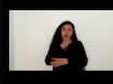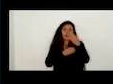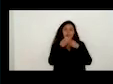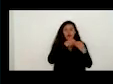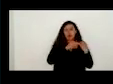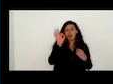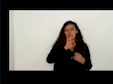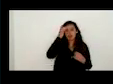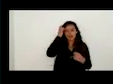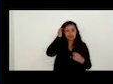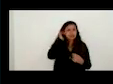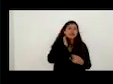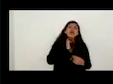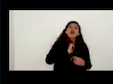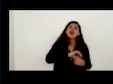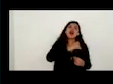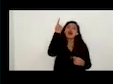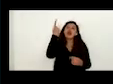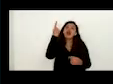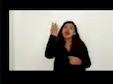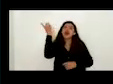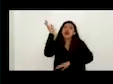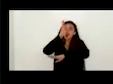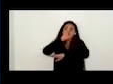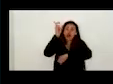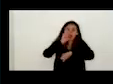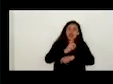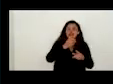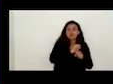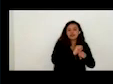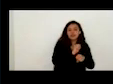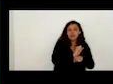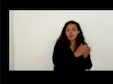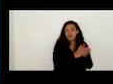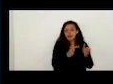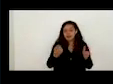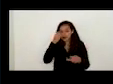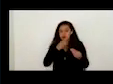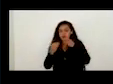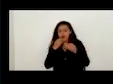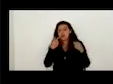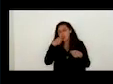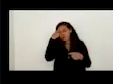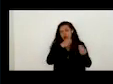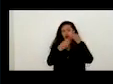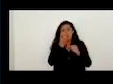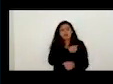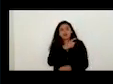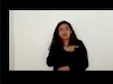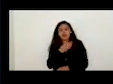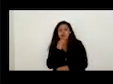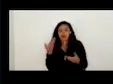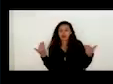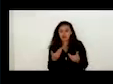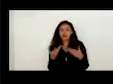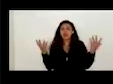ir ensamblando a lo largo del día y la semana para generar una alimentación mucho más saludable. Sin embargo,